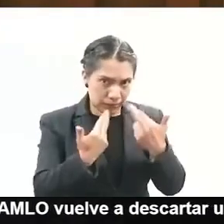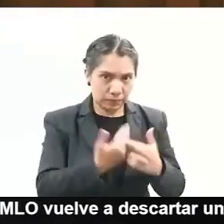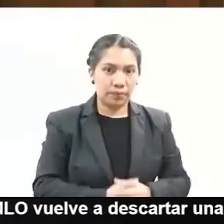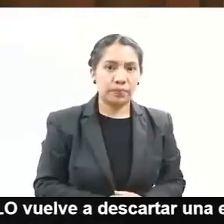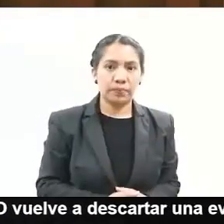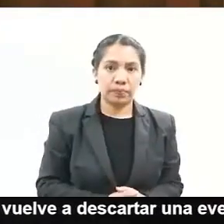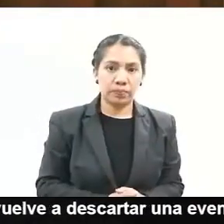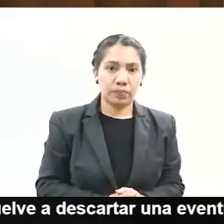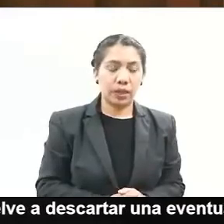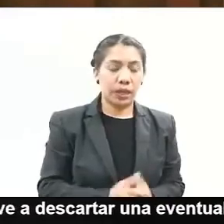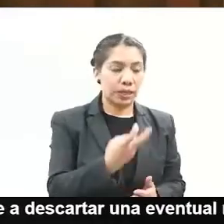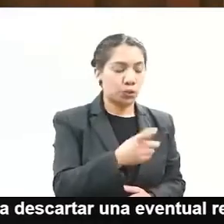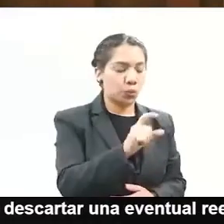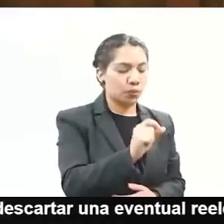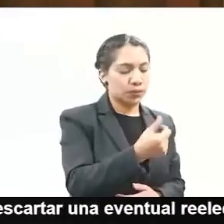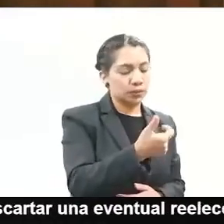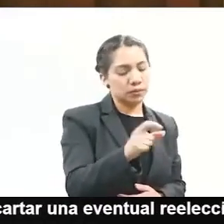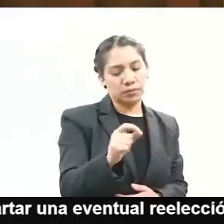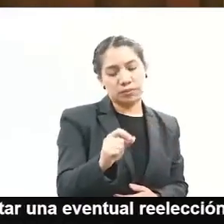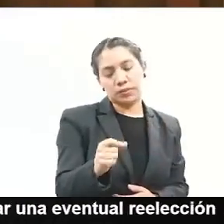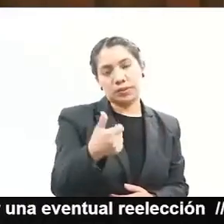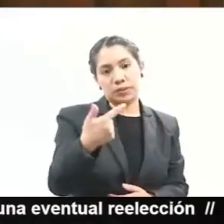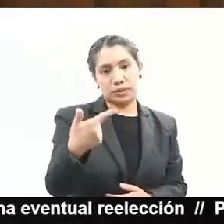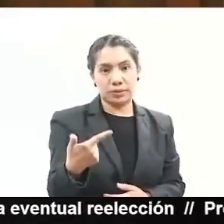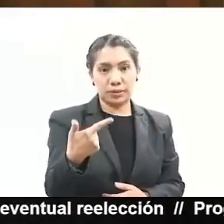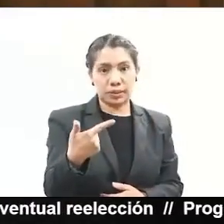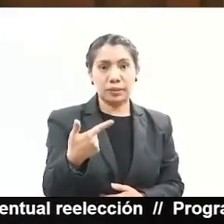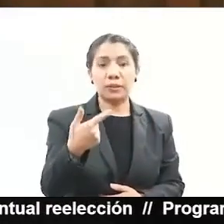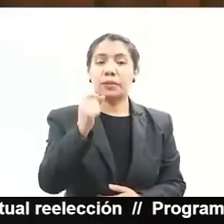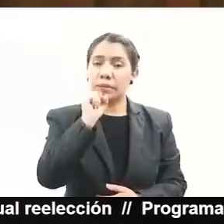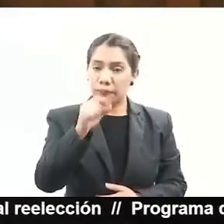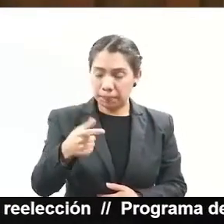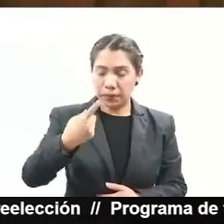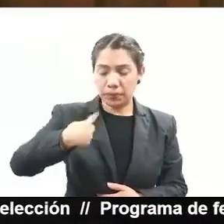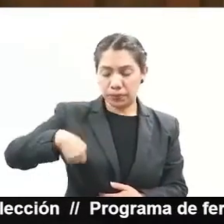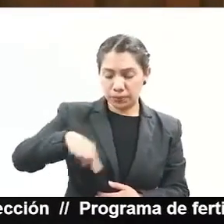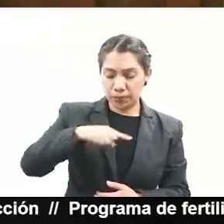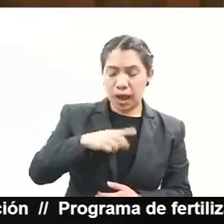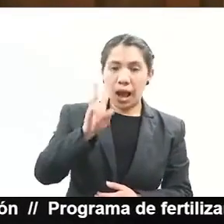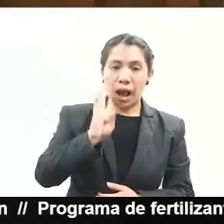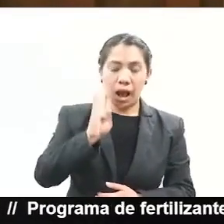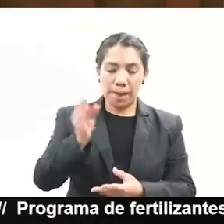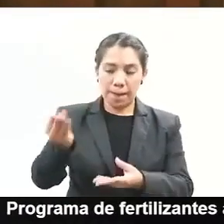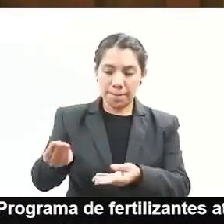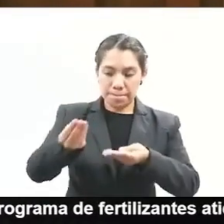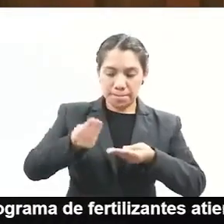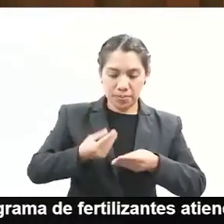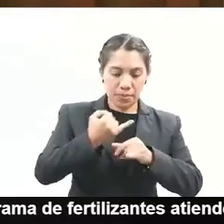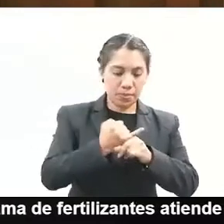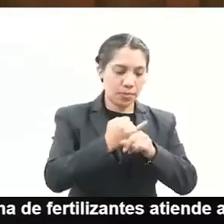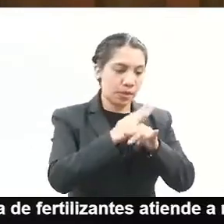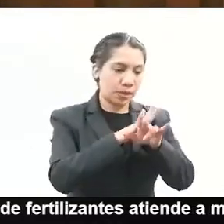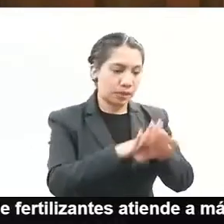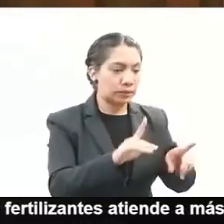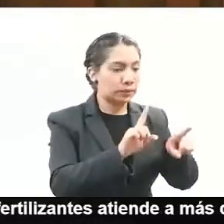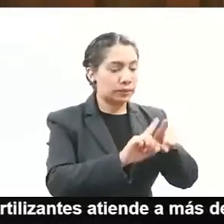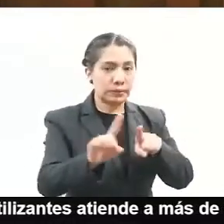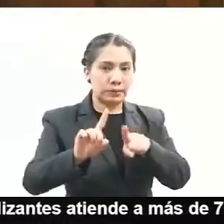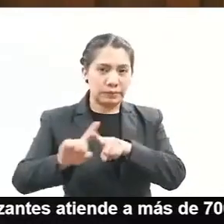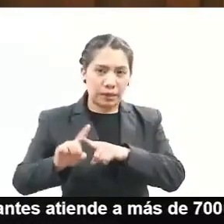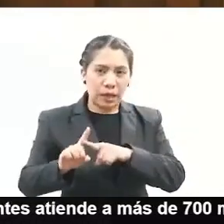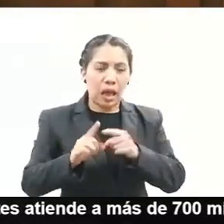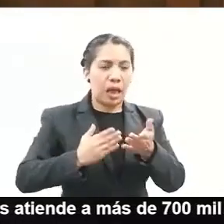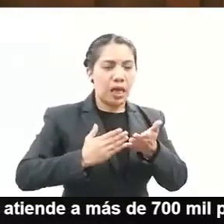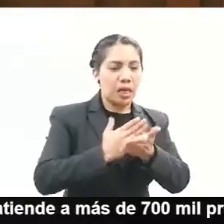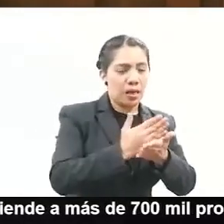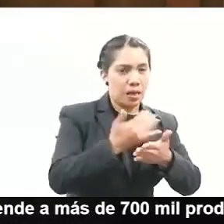26 y 27, el Ejército también recibió información mediante interceptaciones telefónicas. De eso vamos a